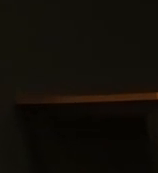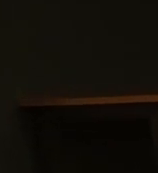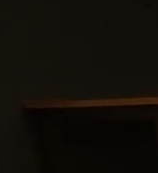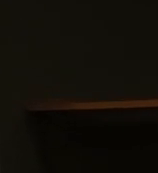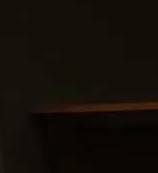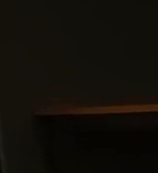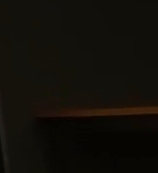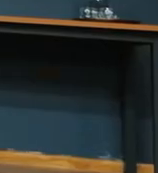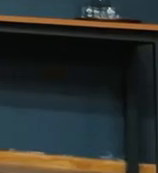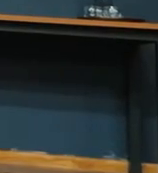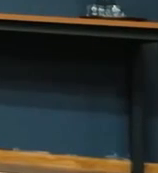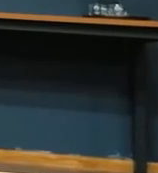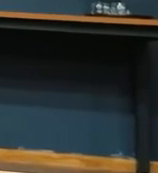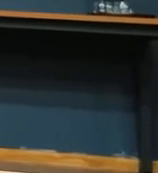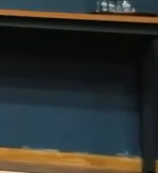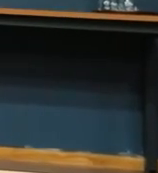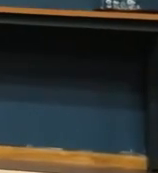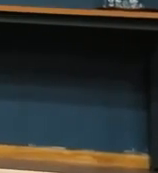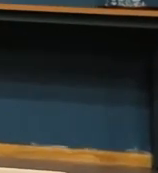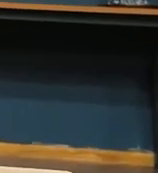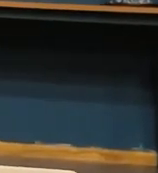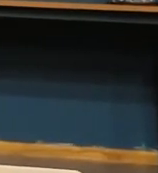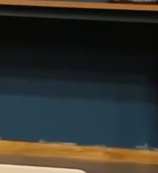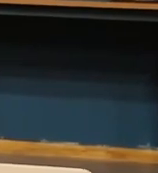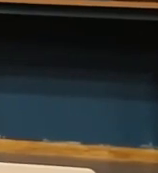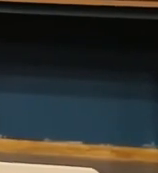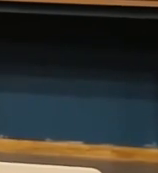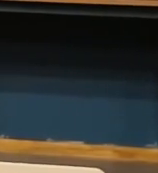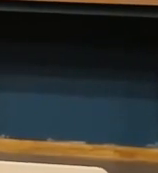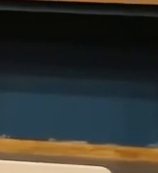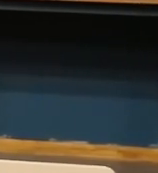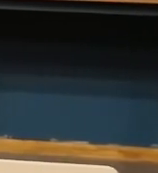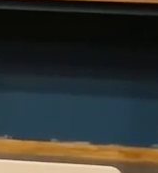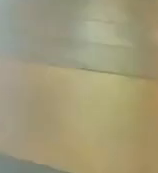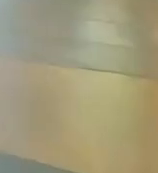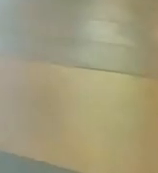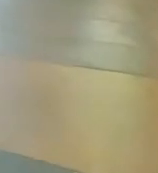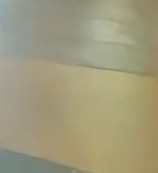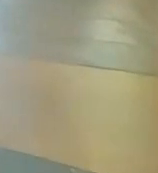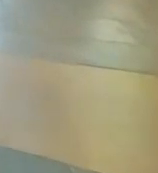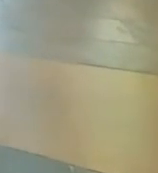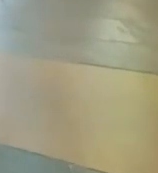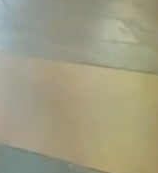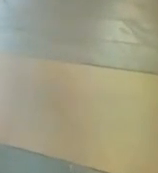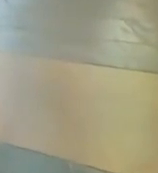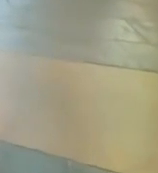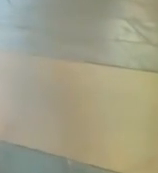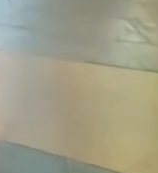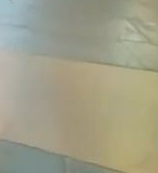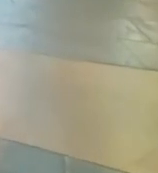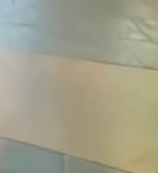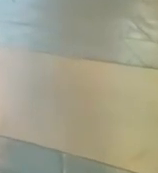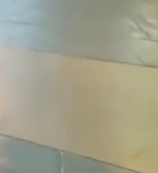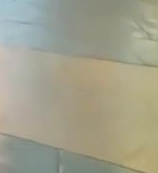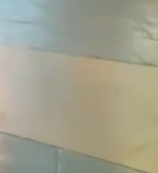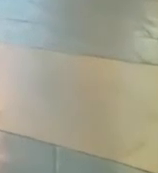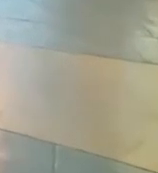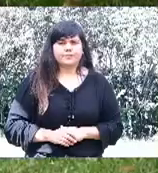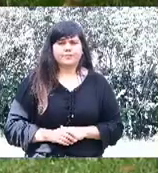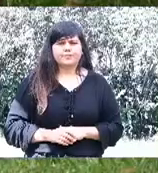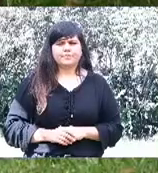proponer juntos una mirada más amplia de lo que entendemos por prácticas regenerativas y sus implicancias en este